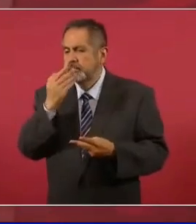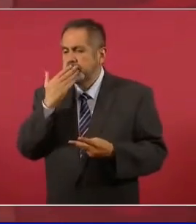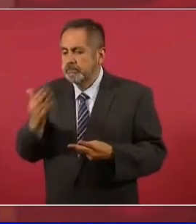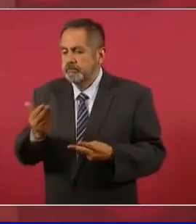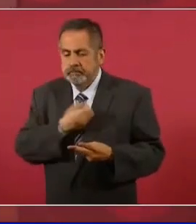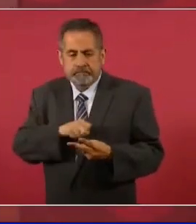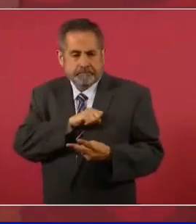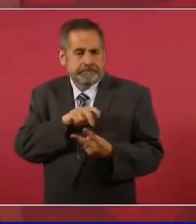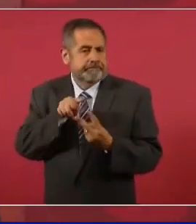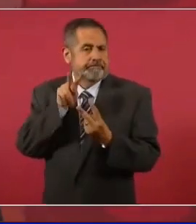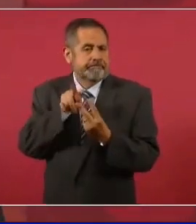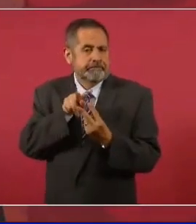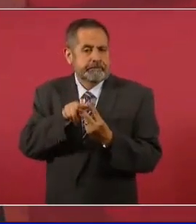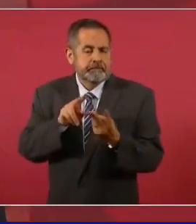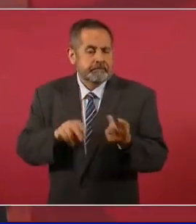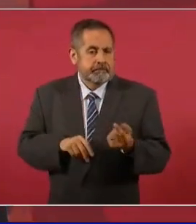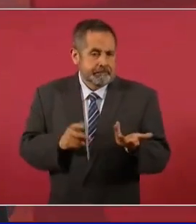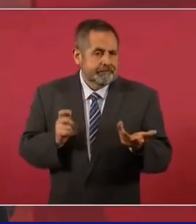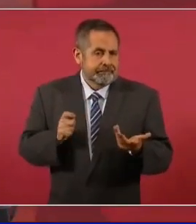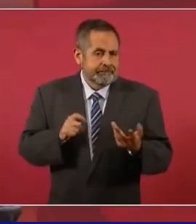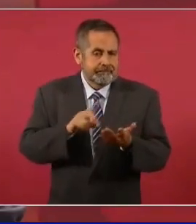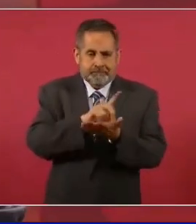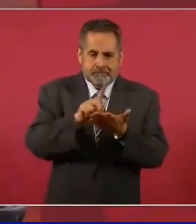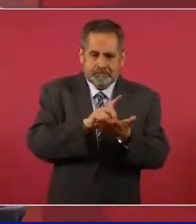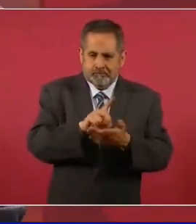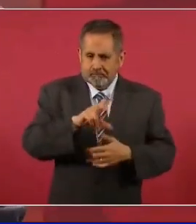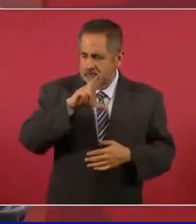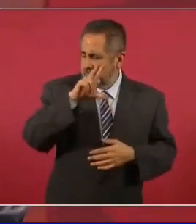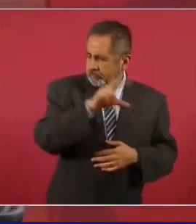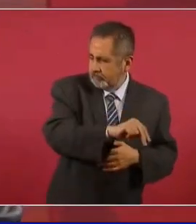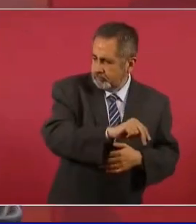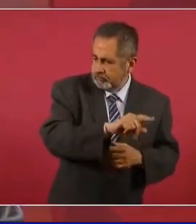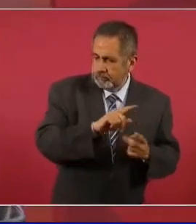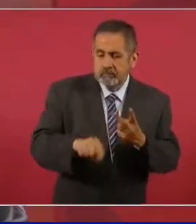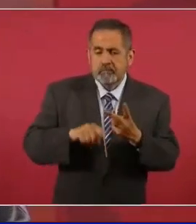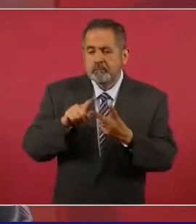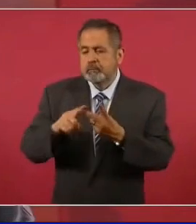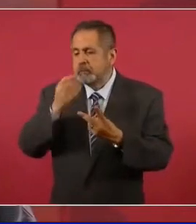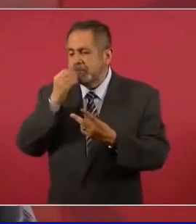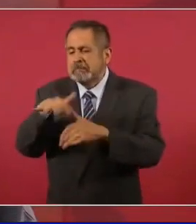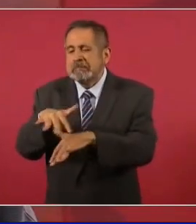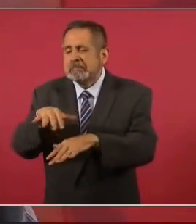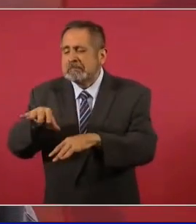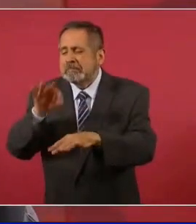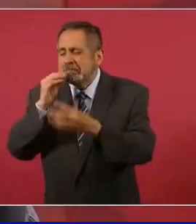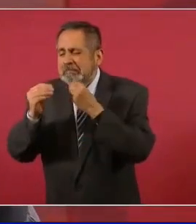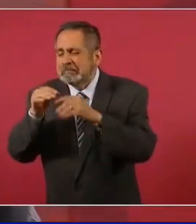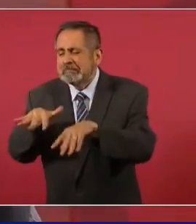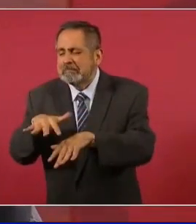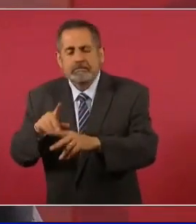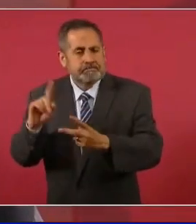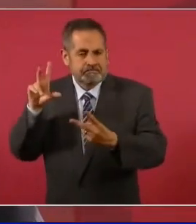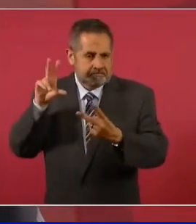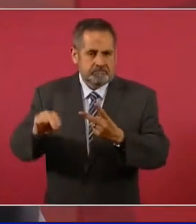sea no a las drogas y no a la comida chatarra